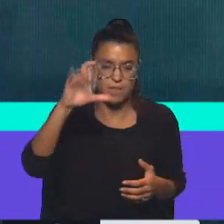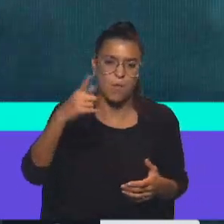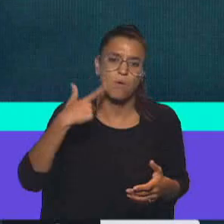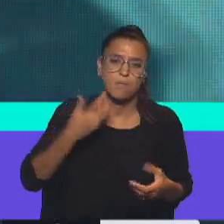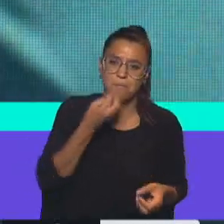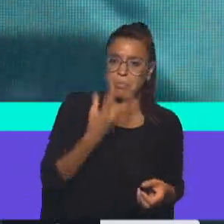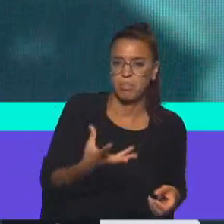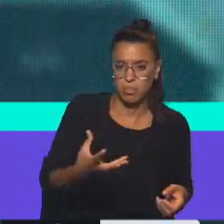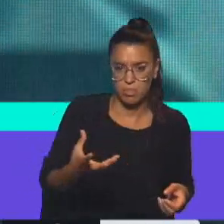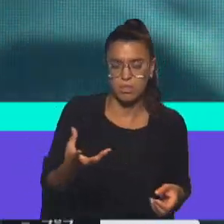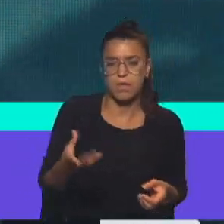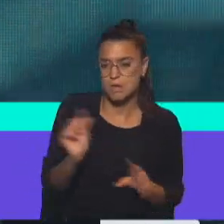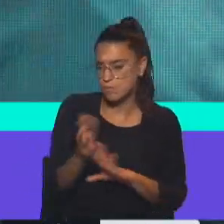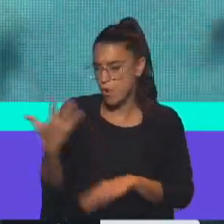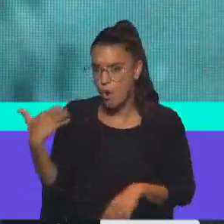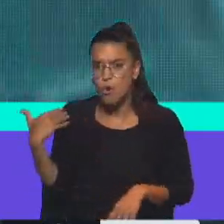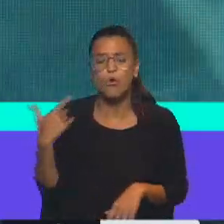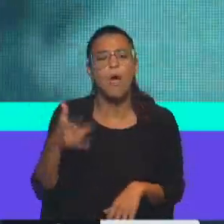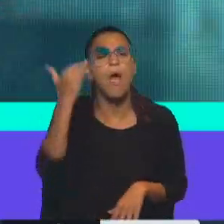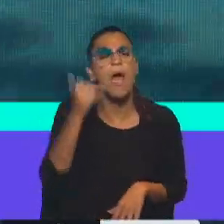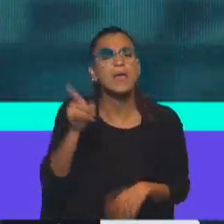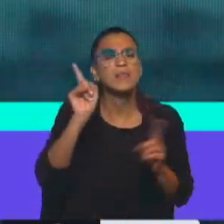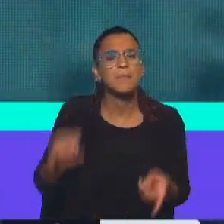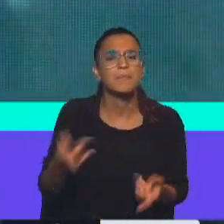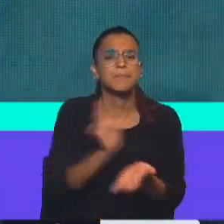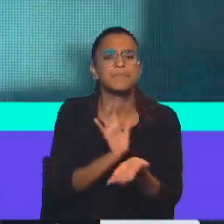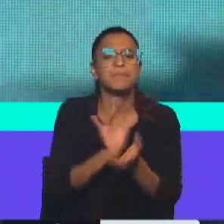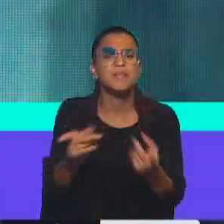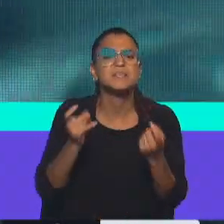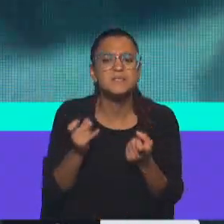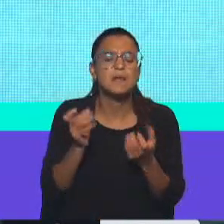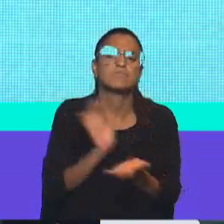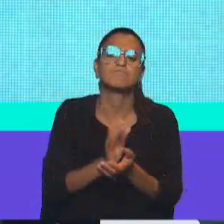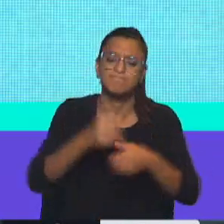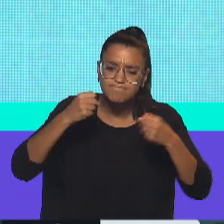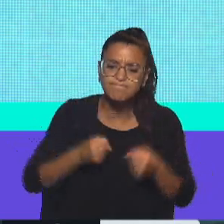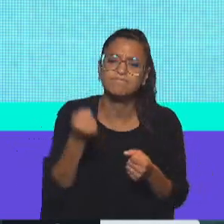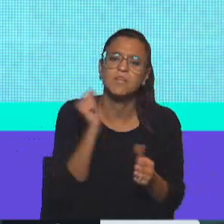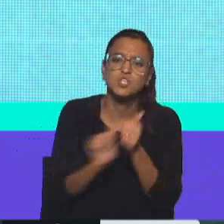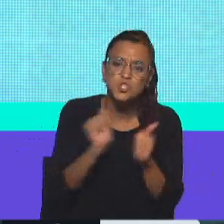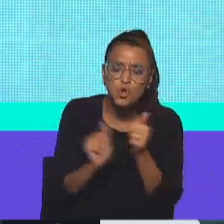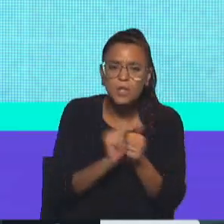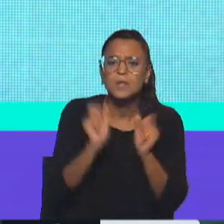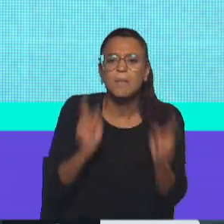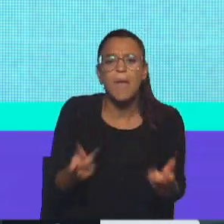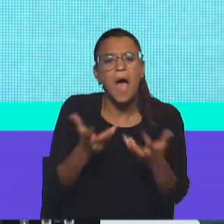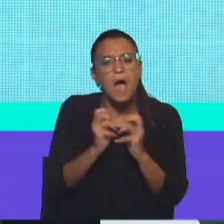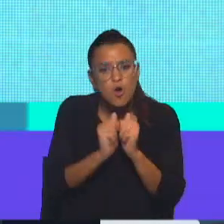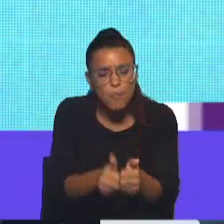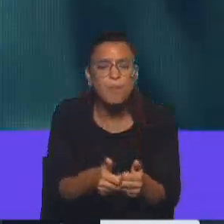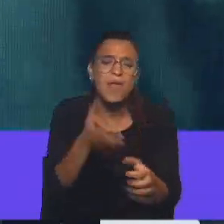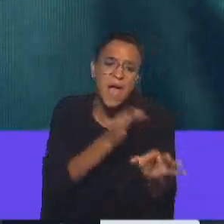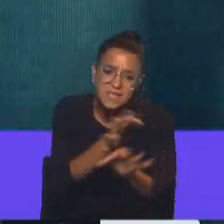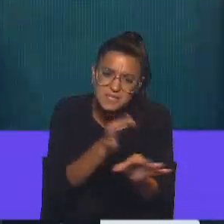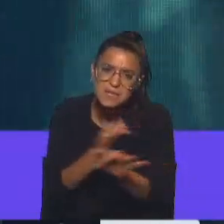hecho últimamente, aparece por allí la necesidad de reconfirmar esa historia y de acompañar